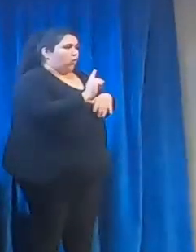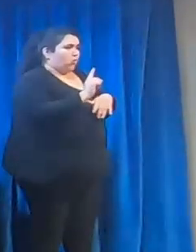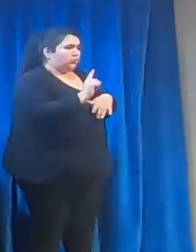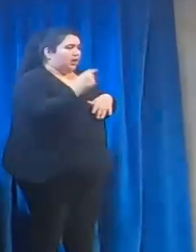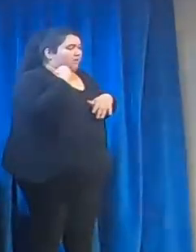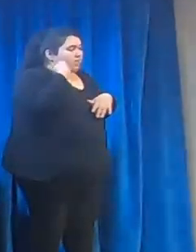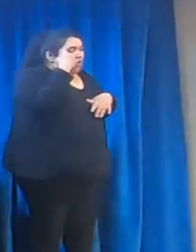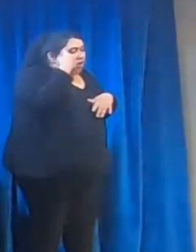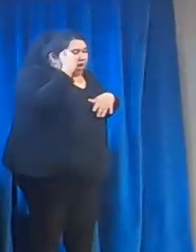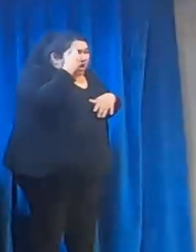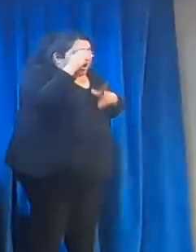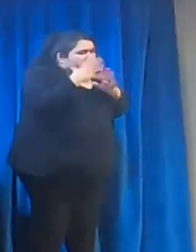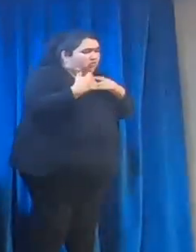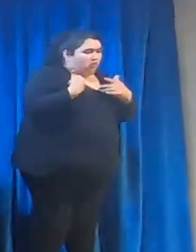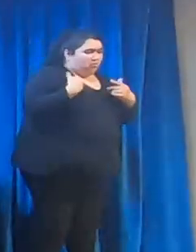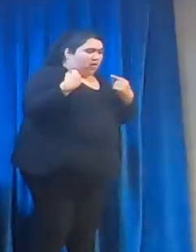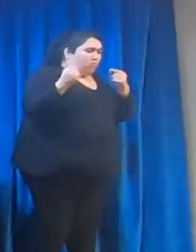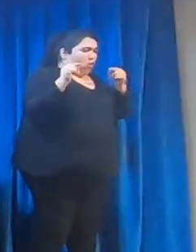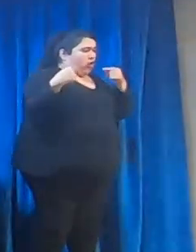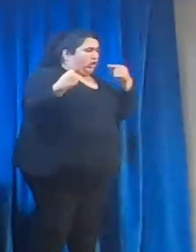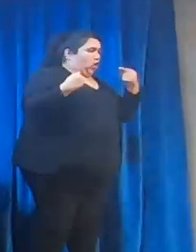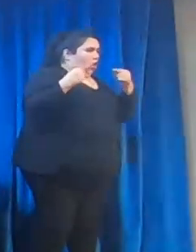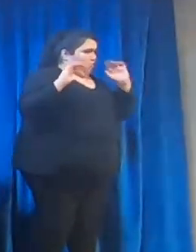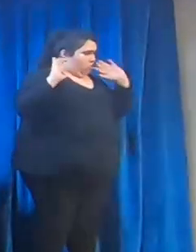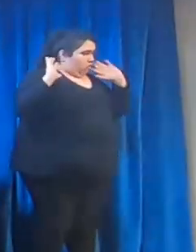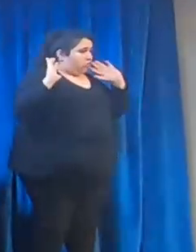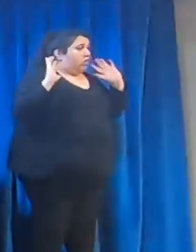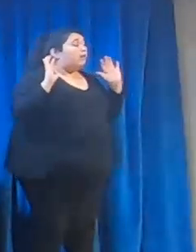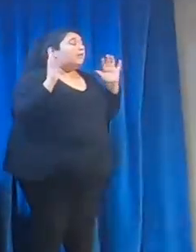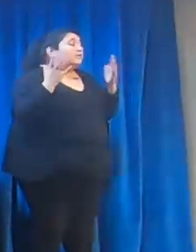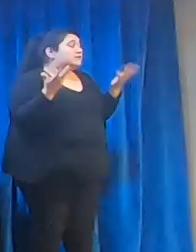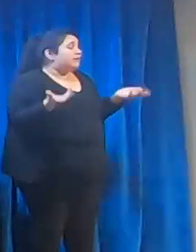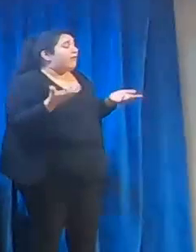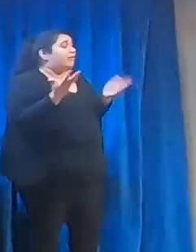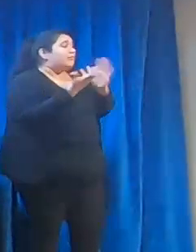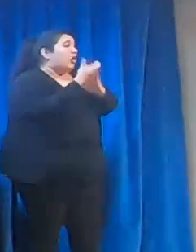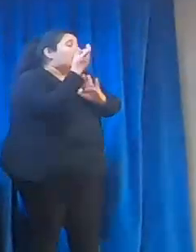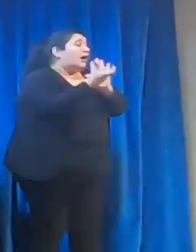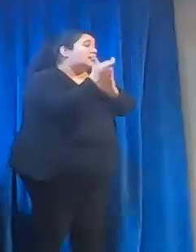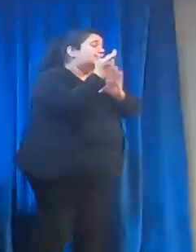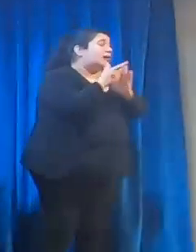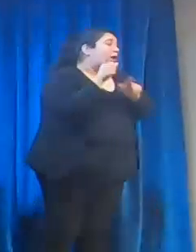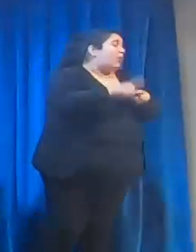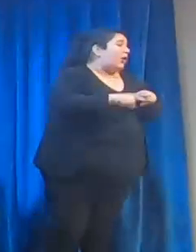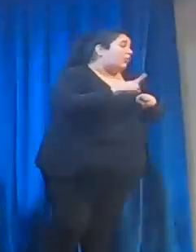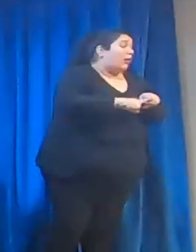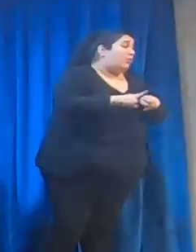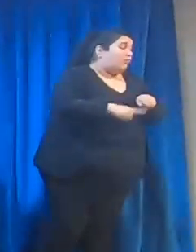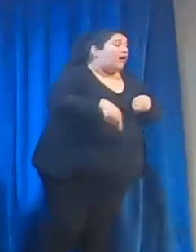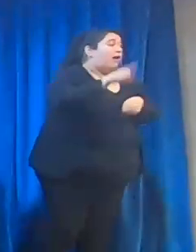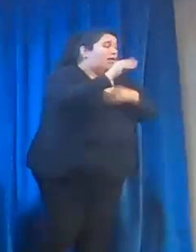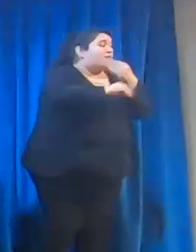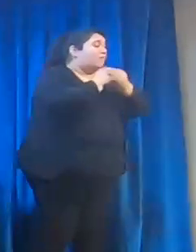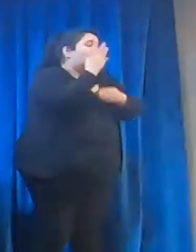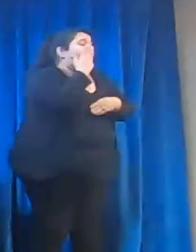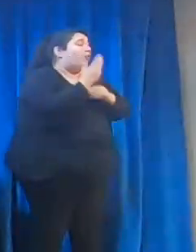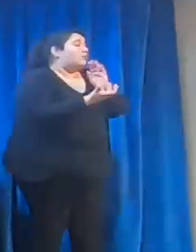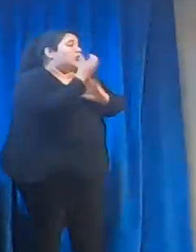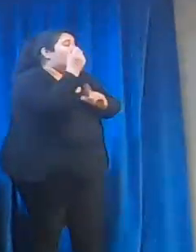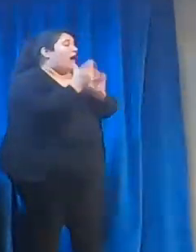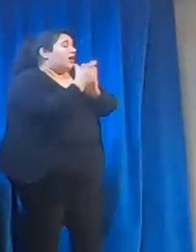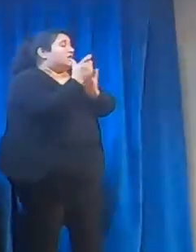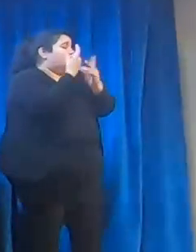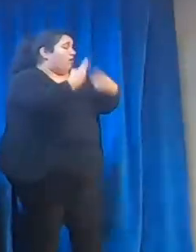Pero esos zapatos me van a quedar incómodos. Pero si no repetimos las frases de Instagram, cosa que también a las familias les gusta mucho, ¿no? Entonces,